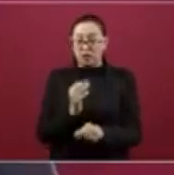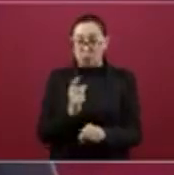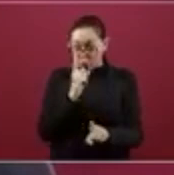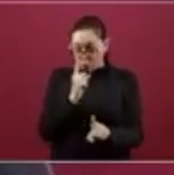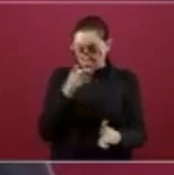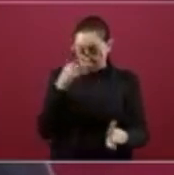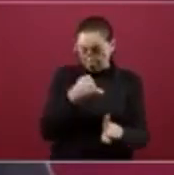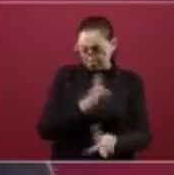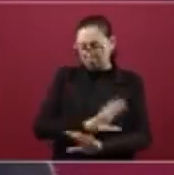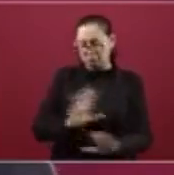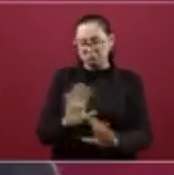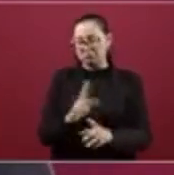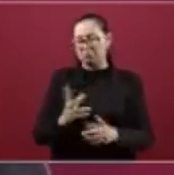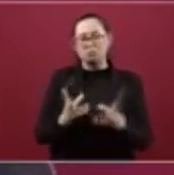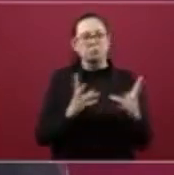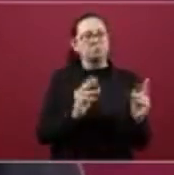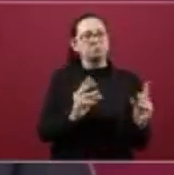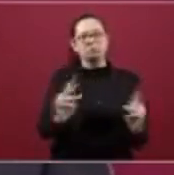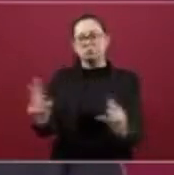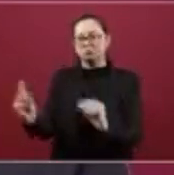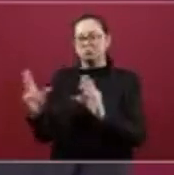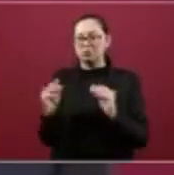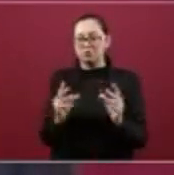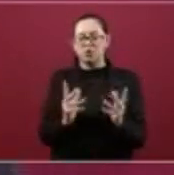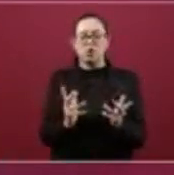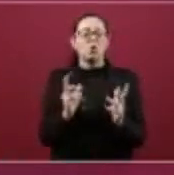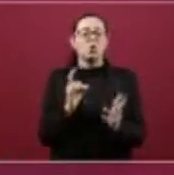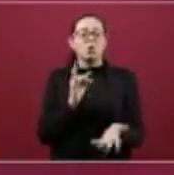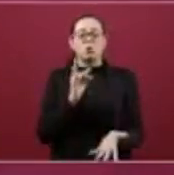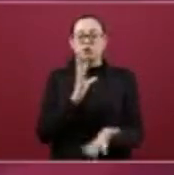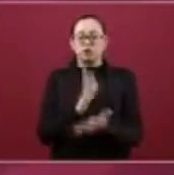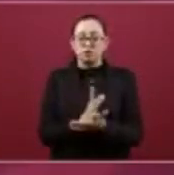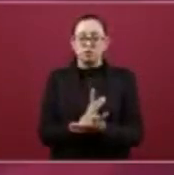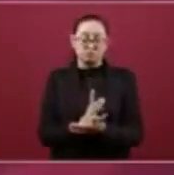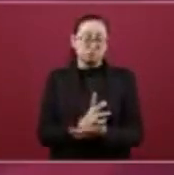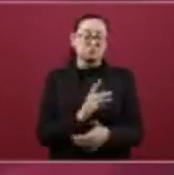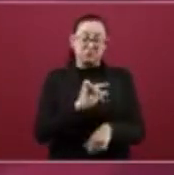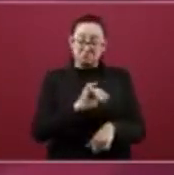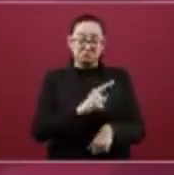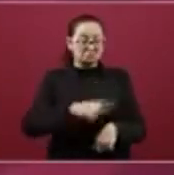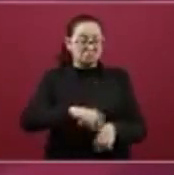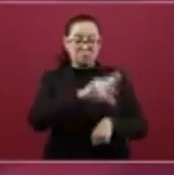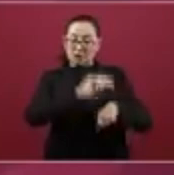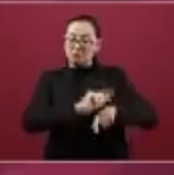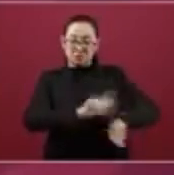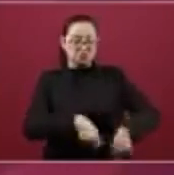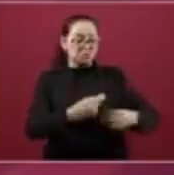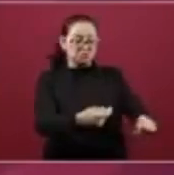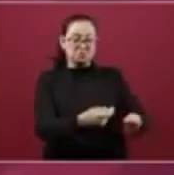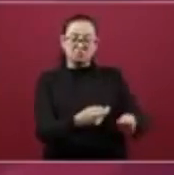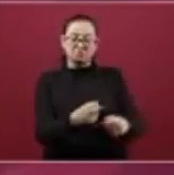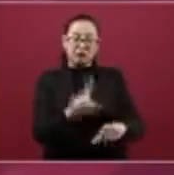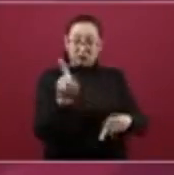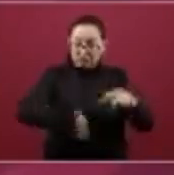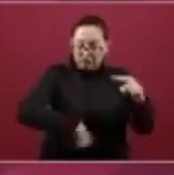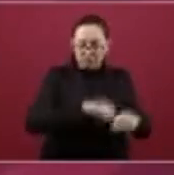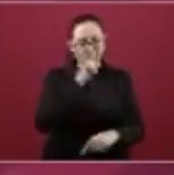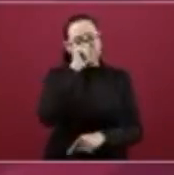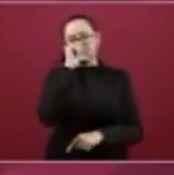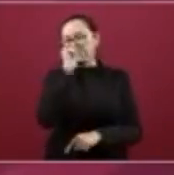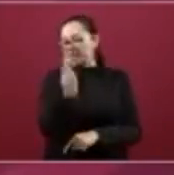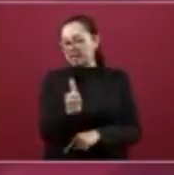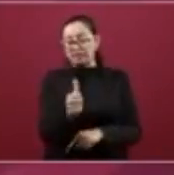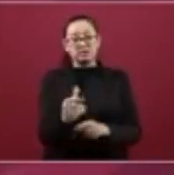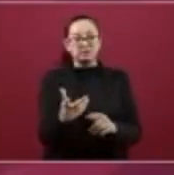Solo decir, se mantienen las concesiones, no se revocan, así